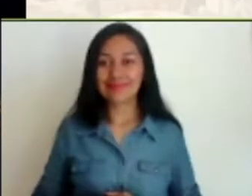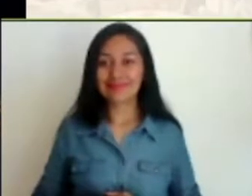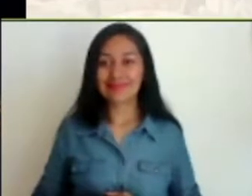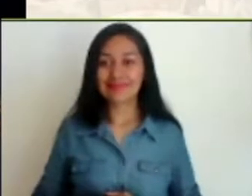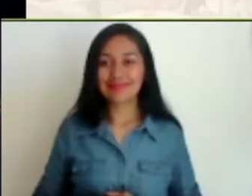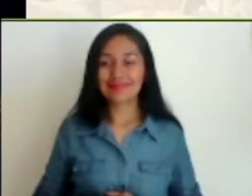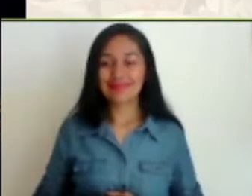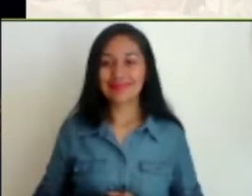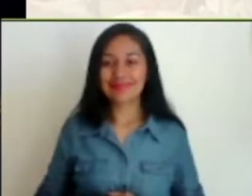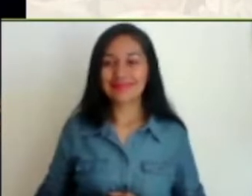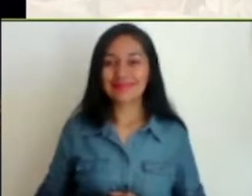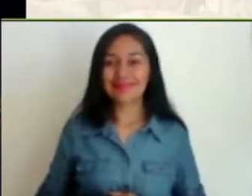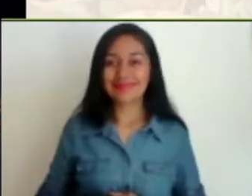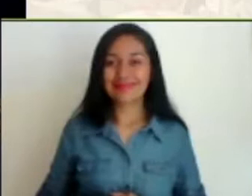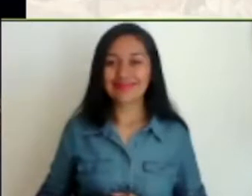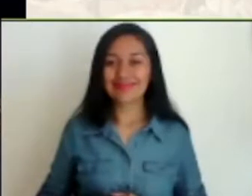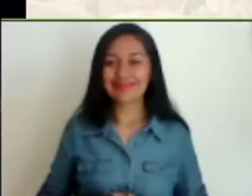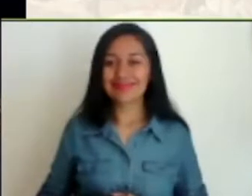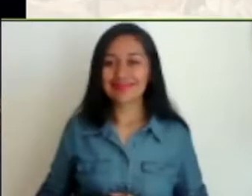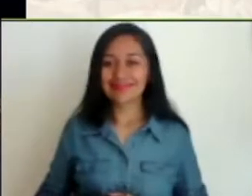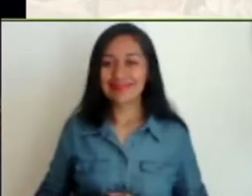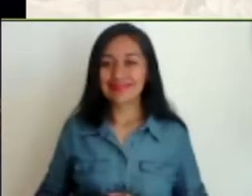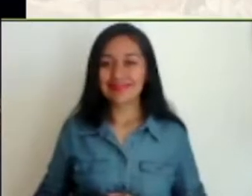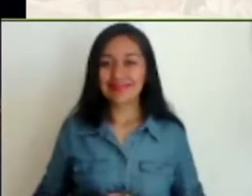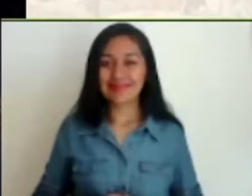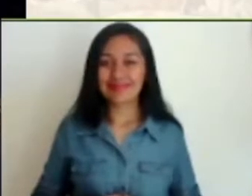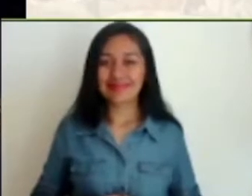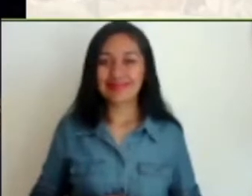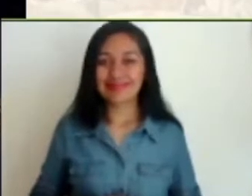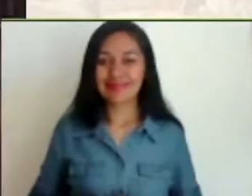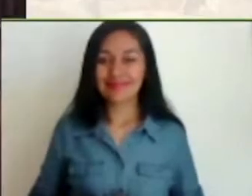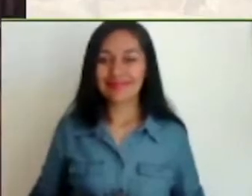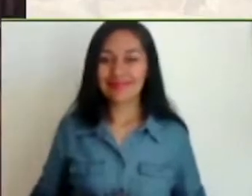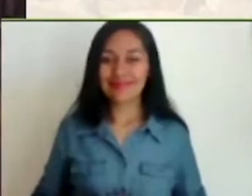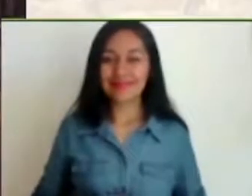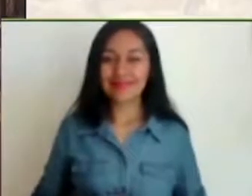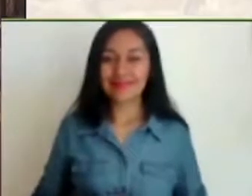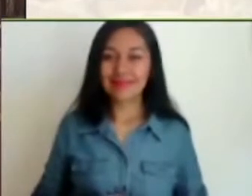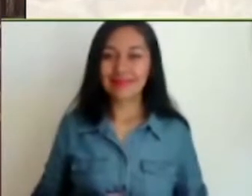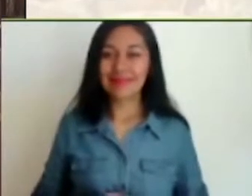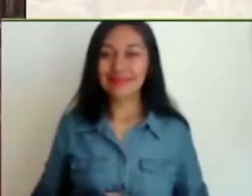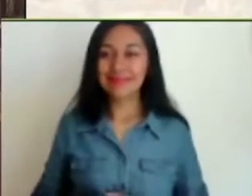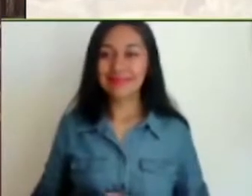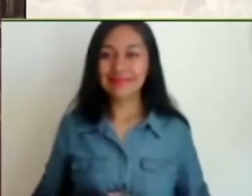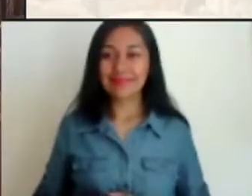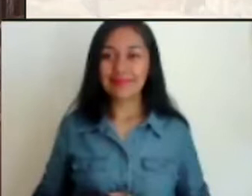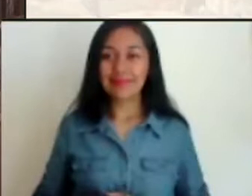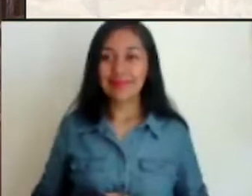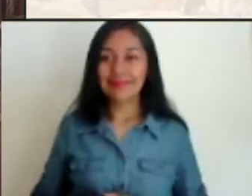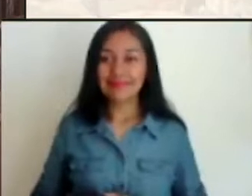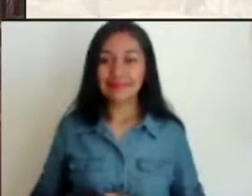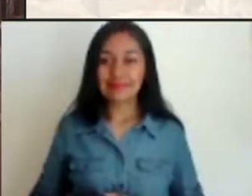ne furono colti durante il loro soggiorno nella città lagunare.